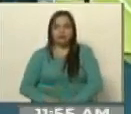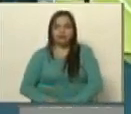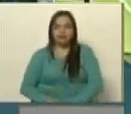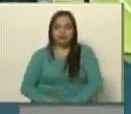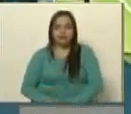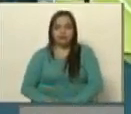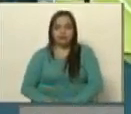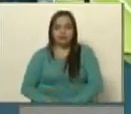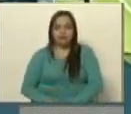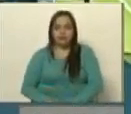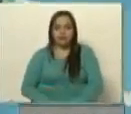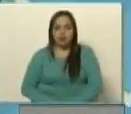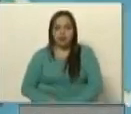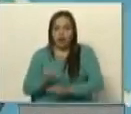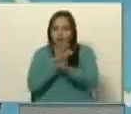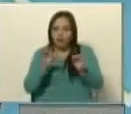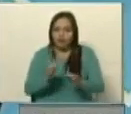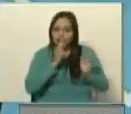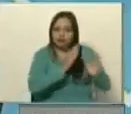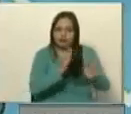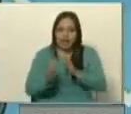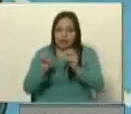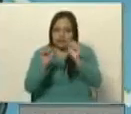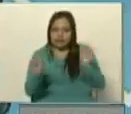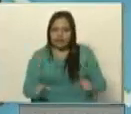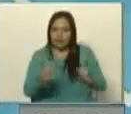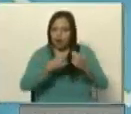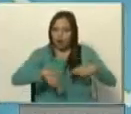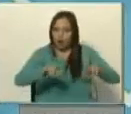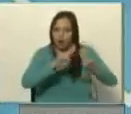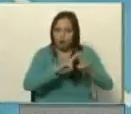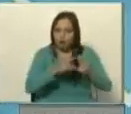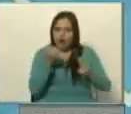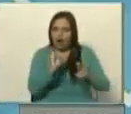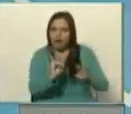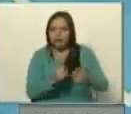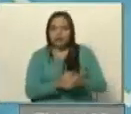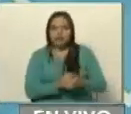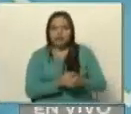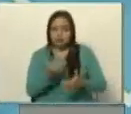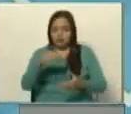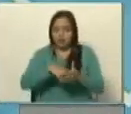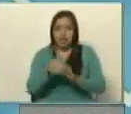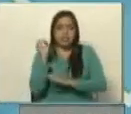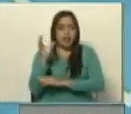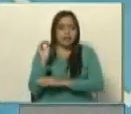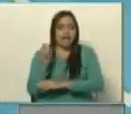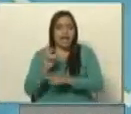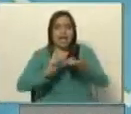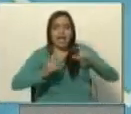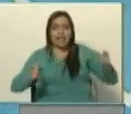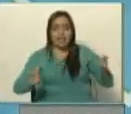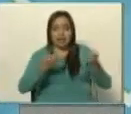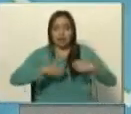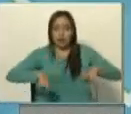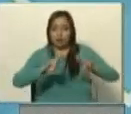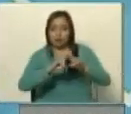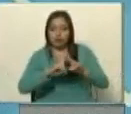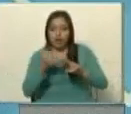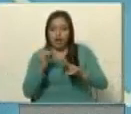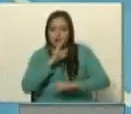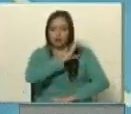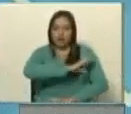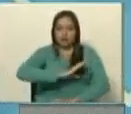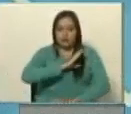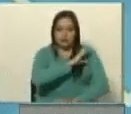dinámica establecida en el sistema de las Naciones Unidas, existe dentro de la Asamblea General de las Naciones Unidas una